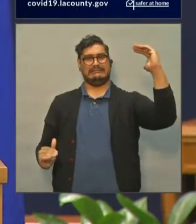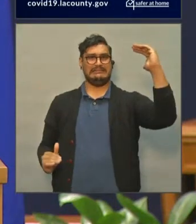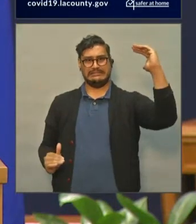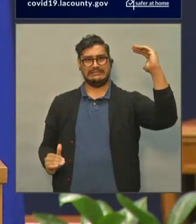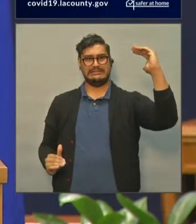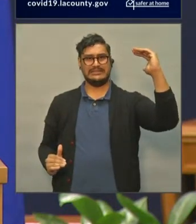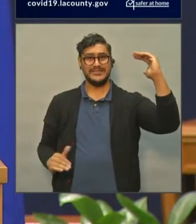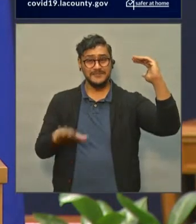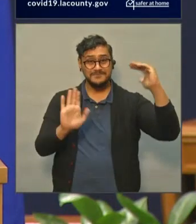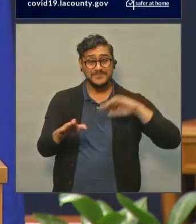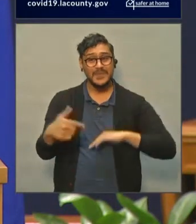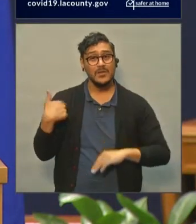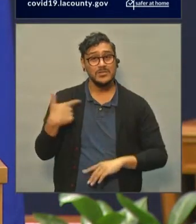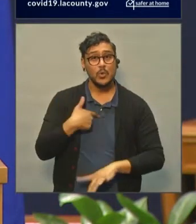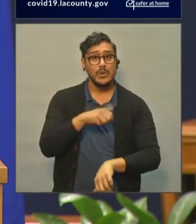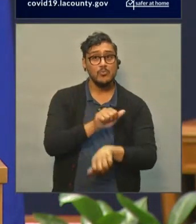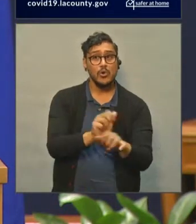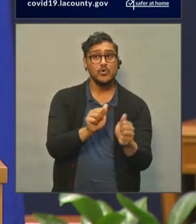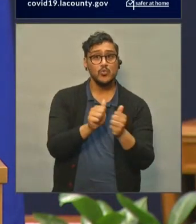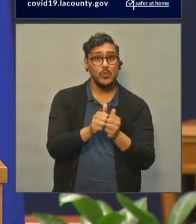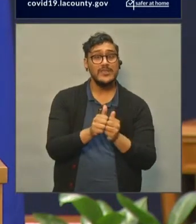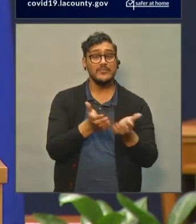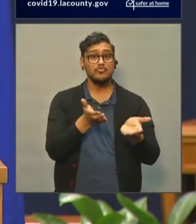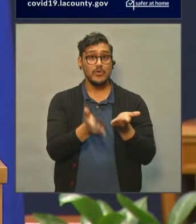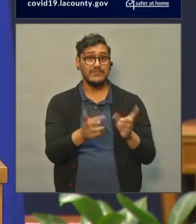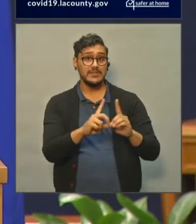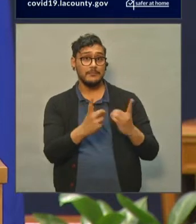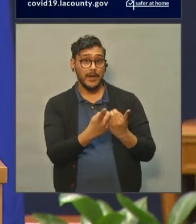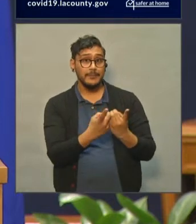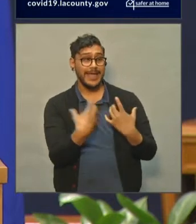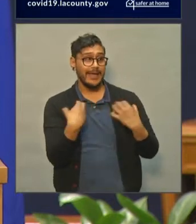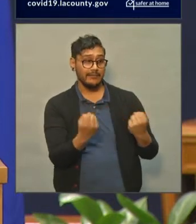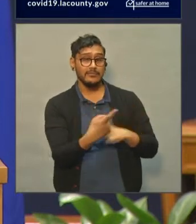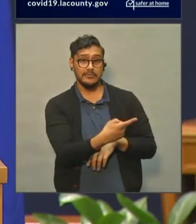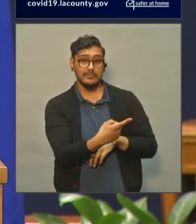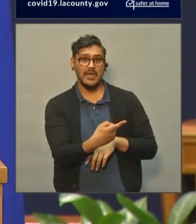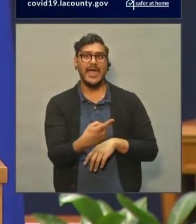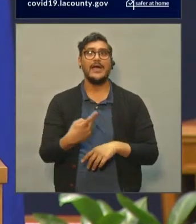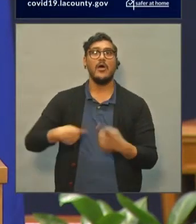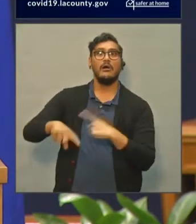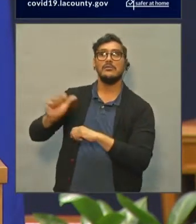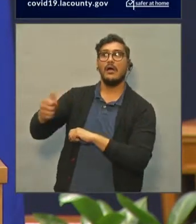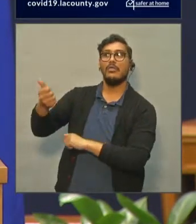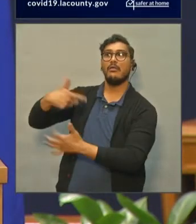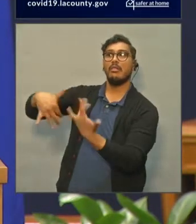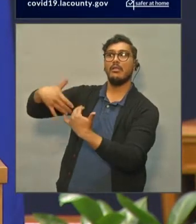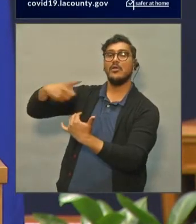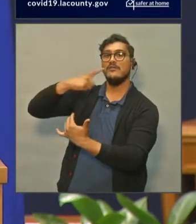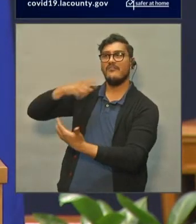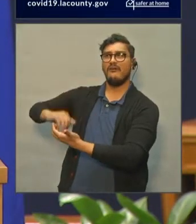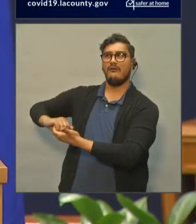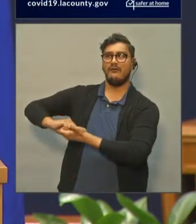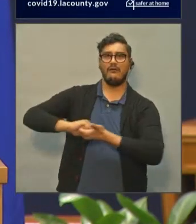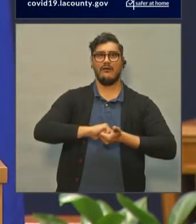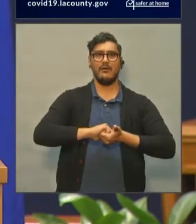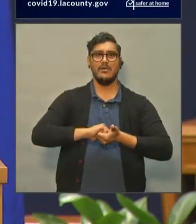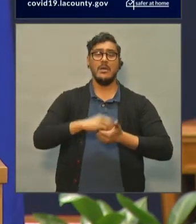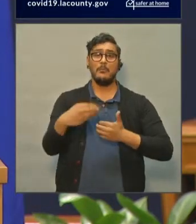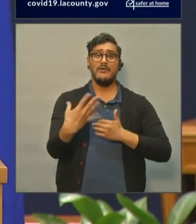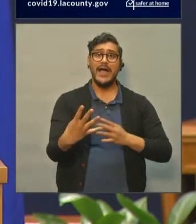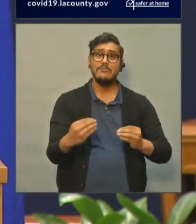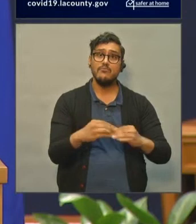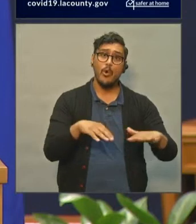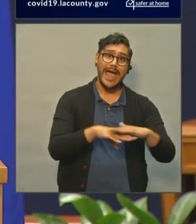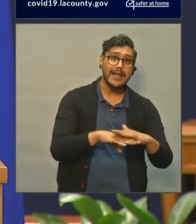nuestra colaboración con el Departamento de Servicios de Salud y nuestros socios para mejorar el acceso a las pruebas y los servicios de